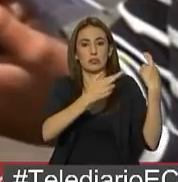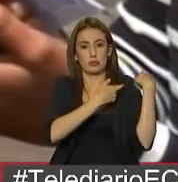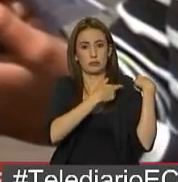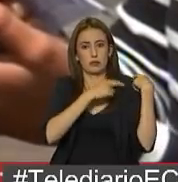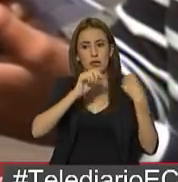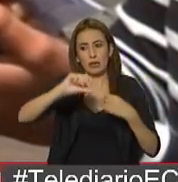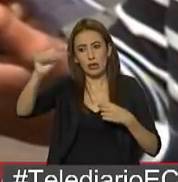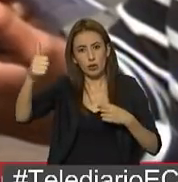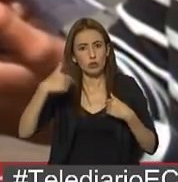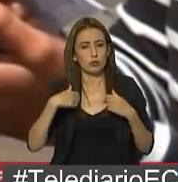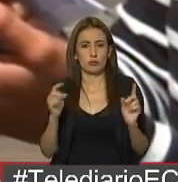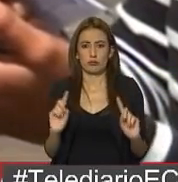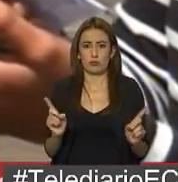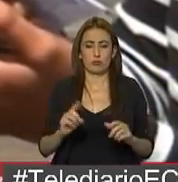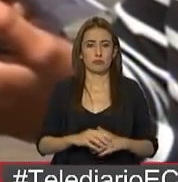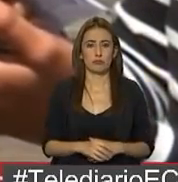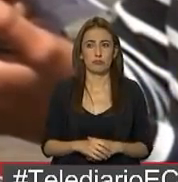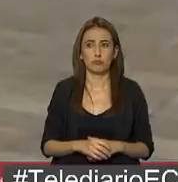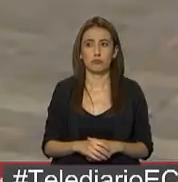ese entierro.